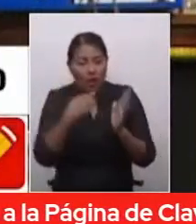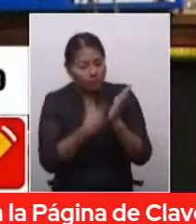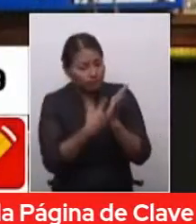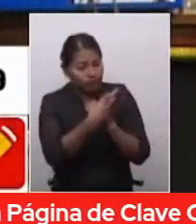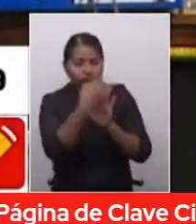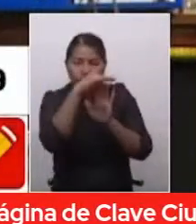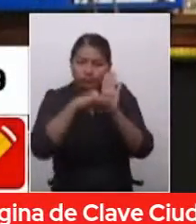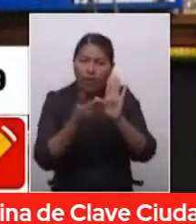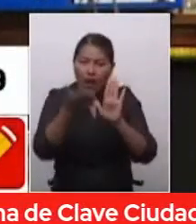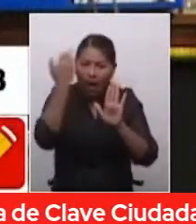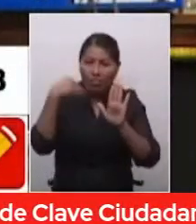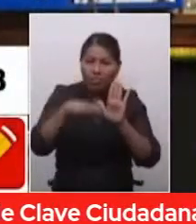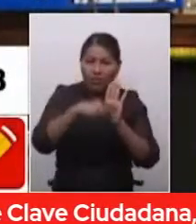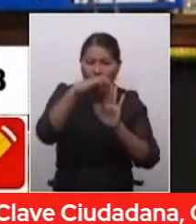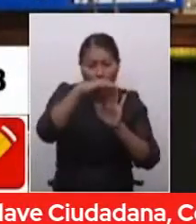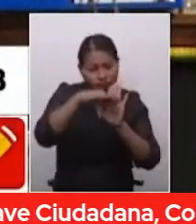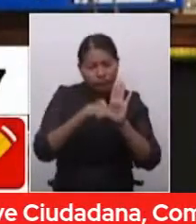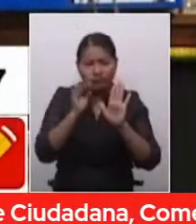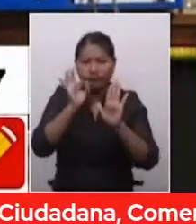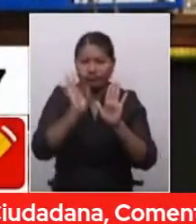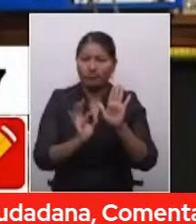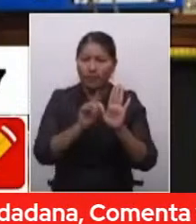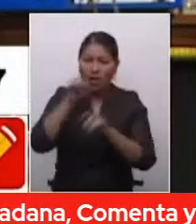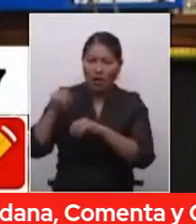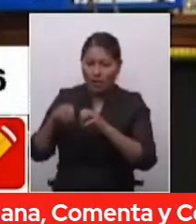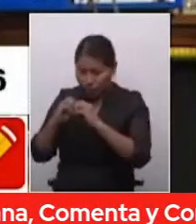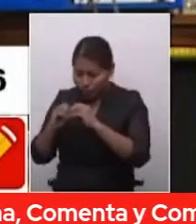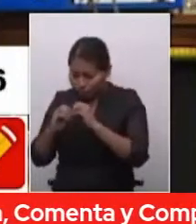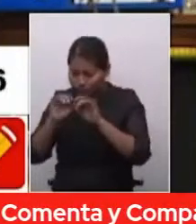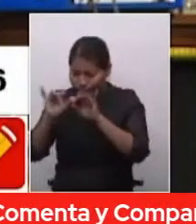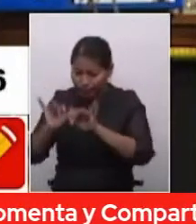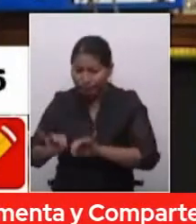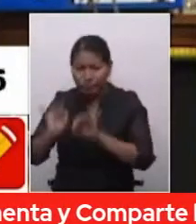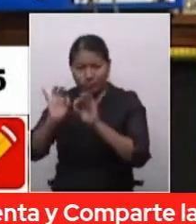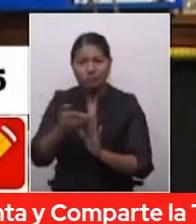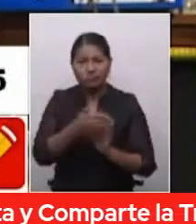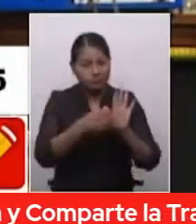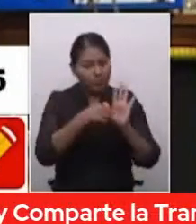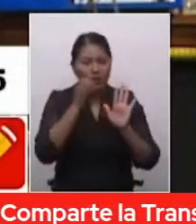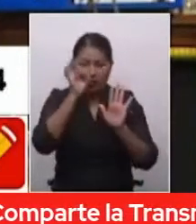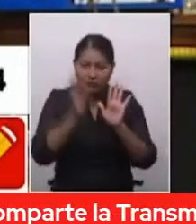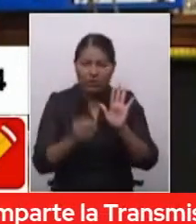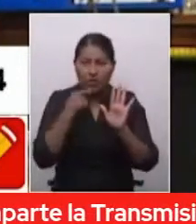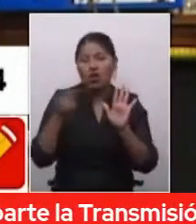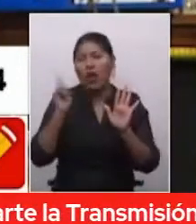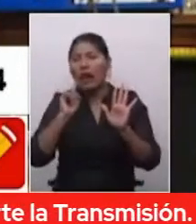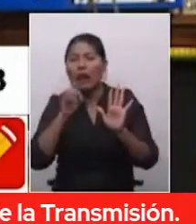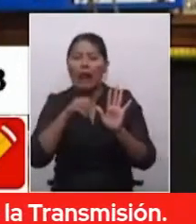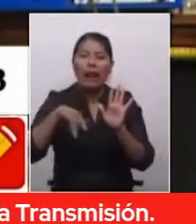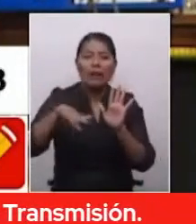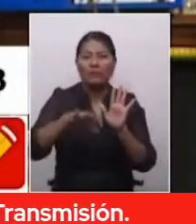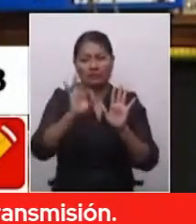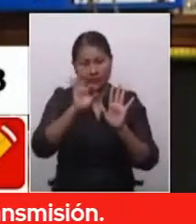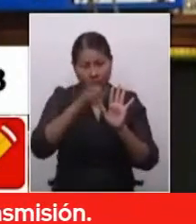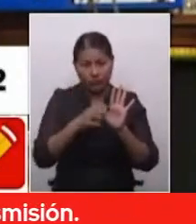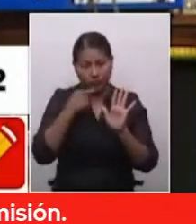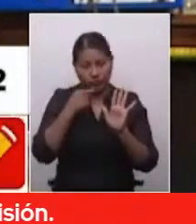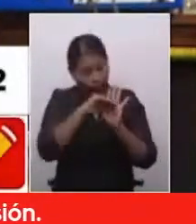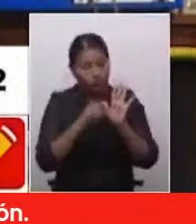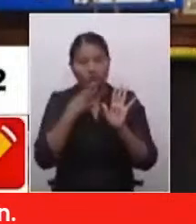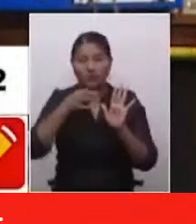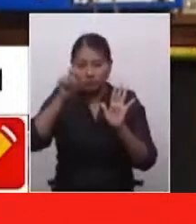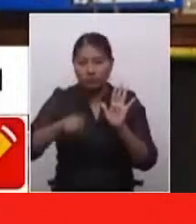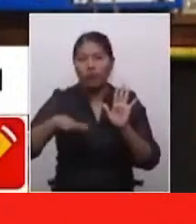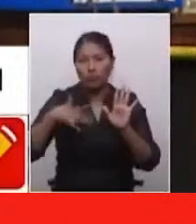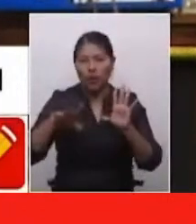sido estrictamente elaborado para no mentirte, para no venderte humo. No te ofrecemos cosas que no se puedan hacer en nuestro